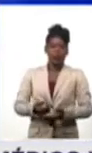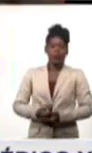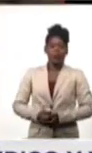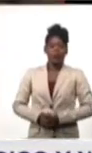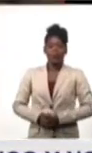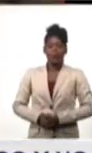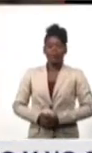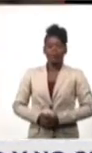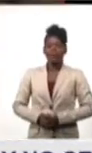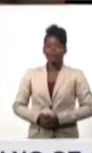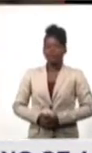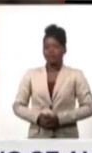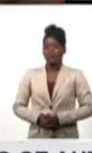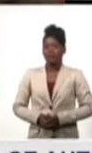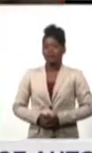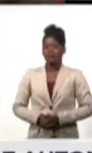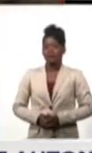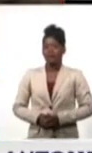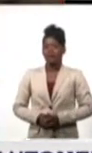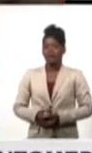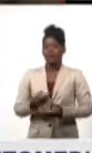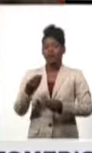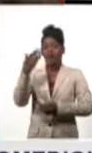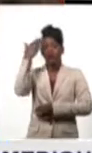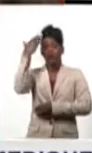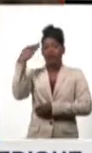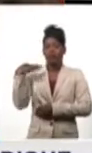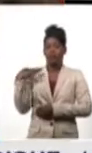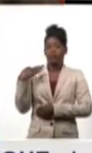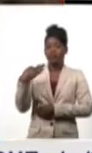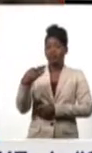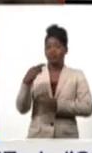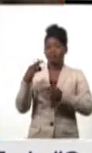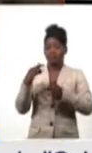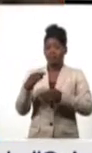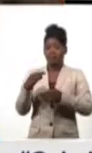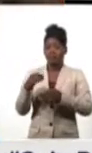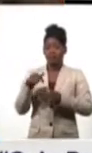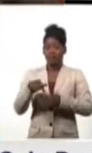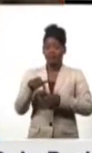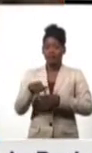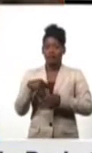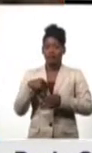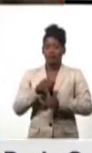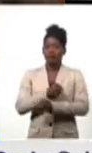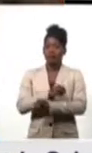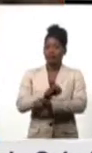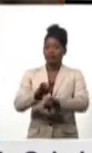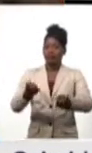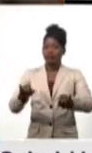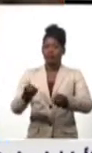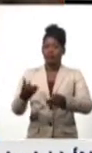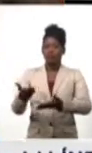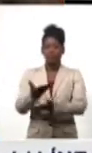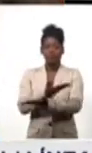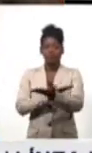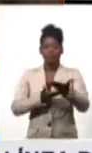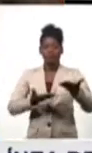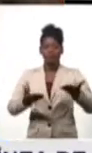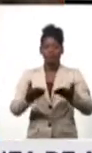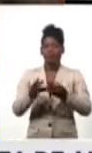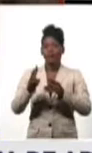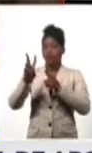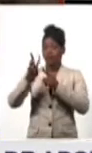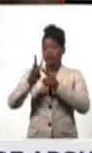todo, Gisela, muchísimas gracias por darnos la oportunidad de compartir en este espacio hoy con la televisión y con nuestros